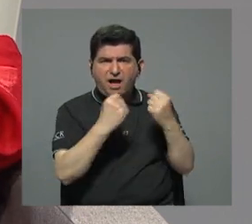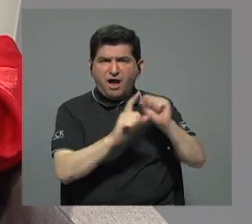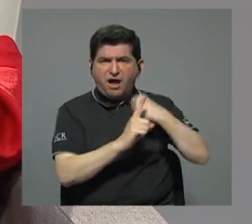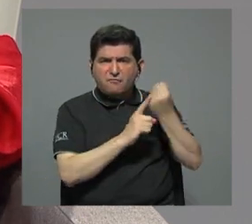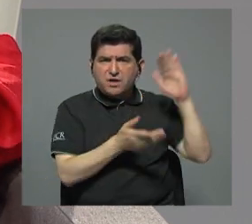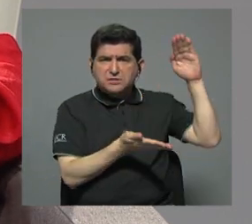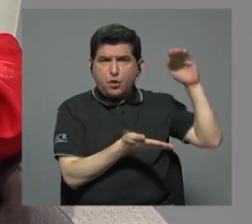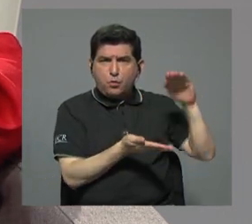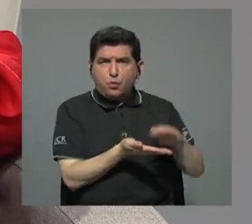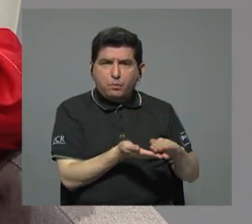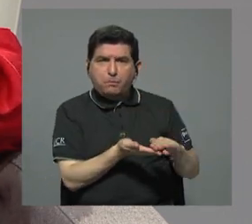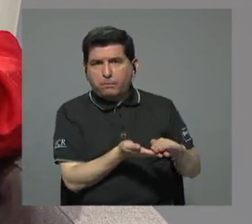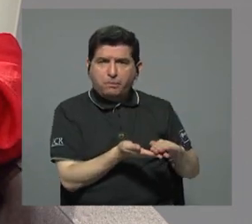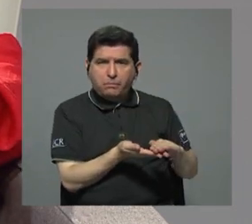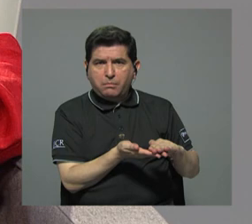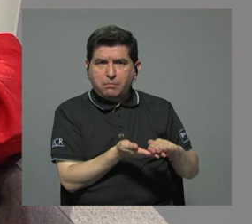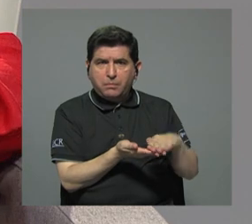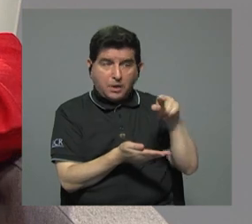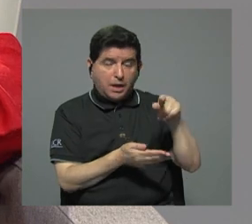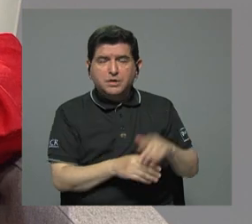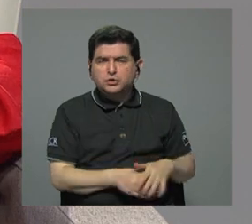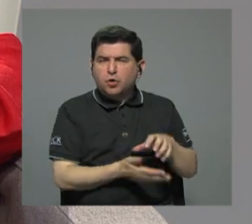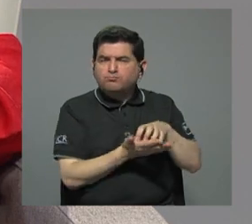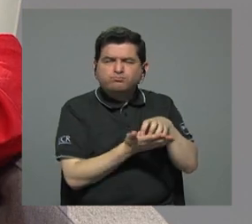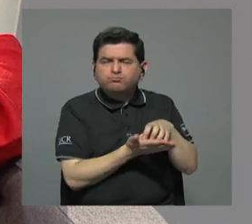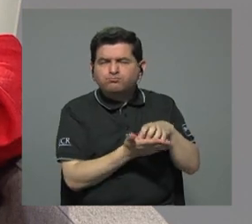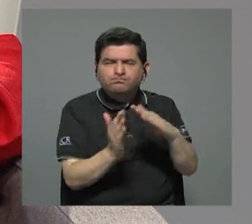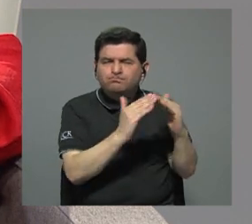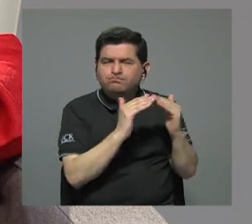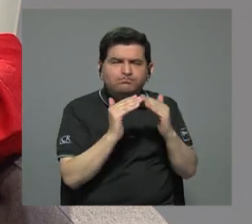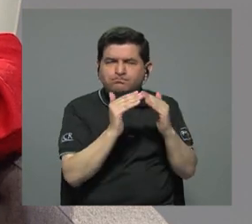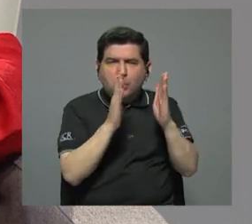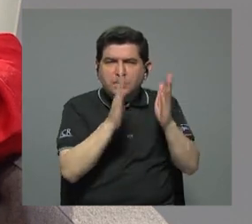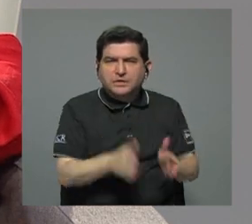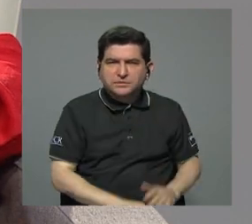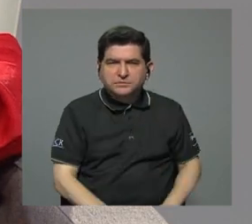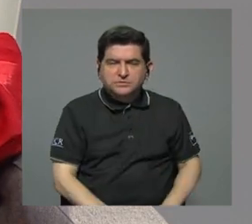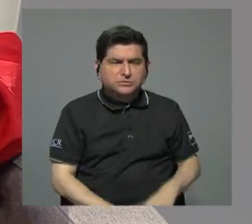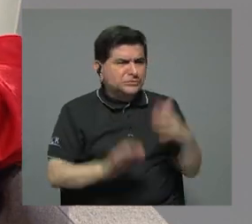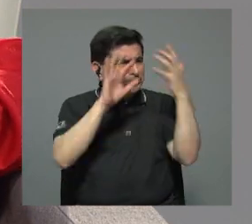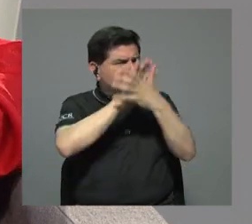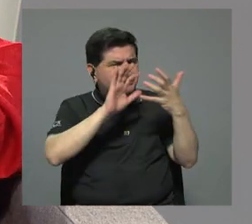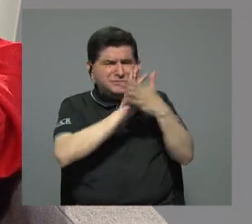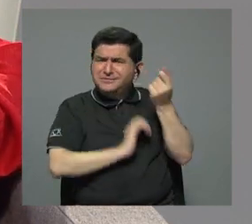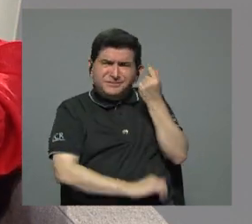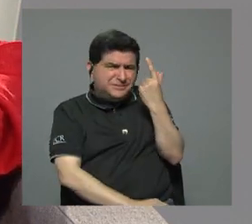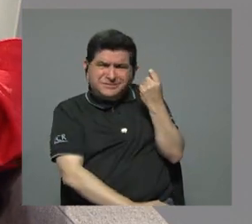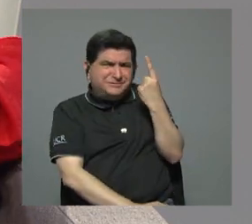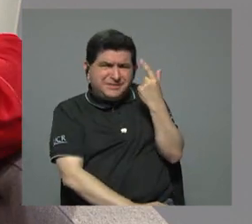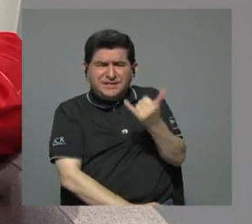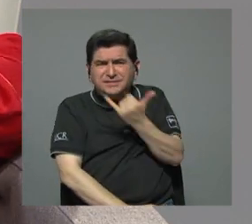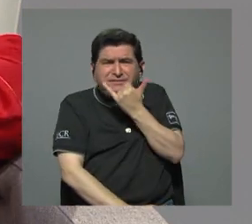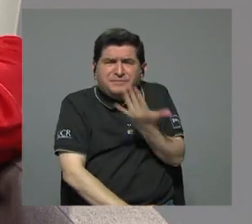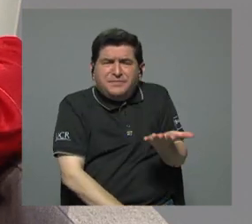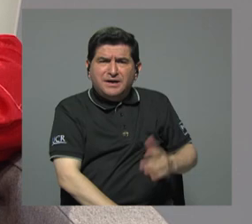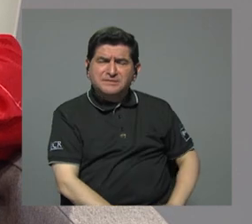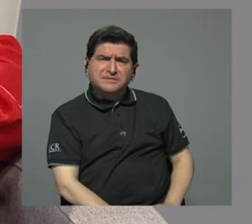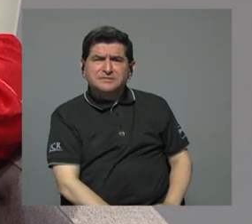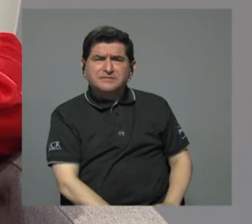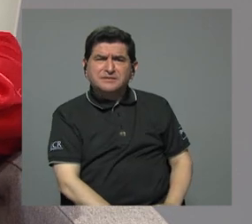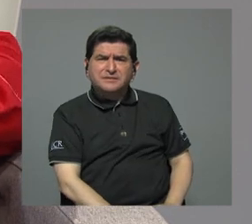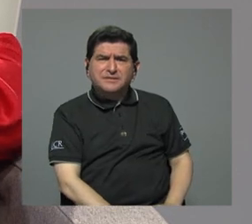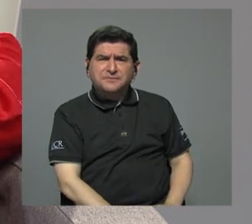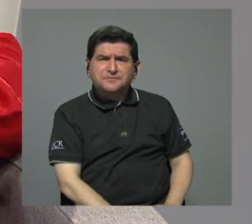bajo eso trae cuestionamientos a la ciudadanía de la ciudadanía se confunde y no entiende qué es lo que está pasando entonces